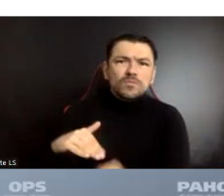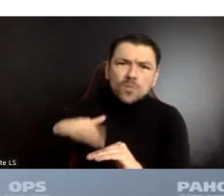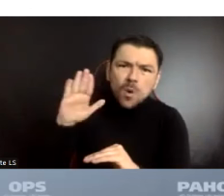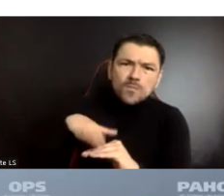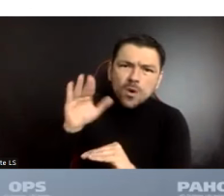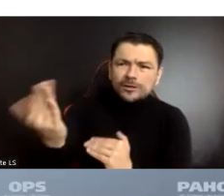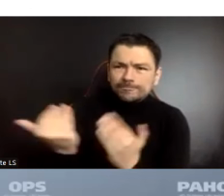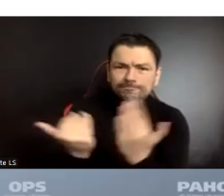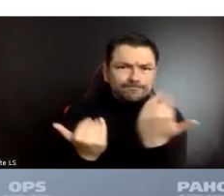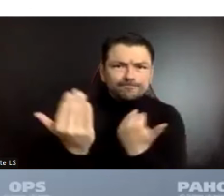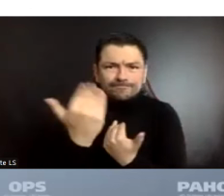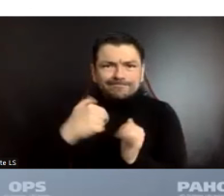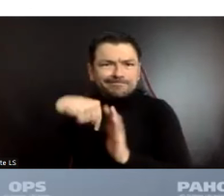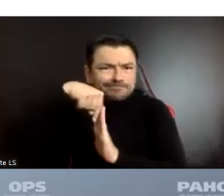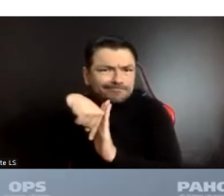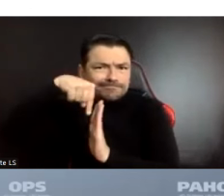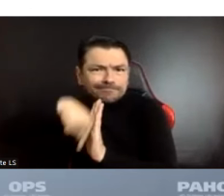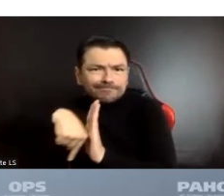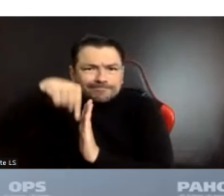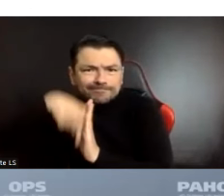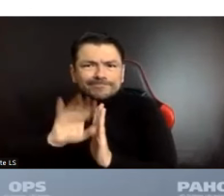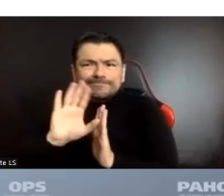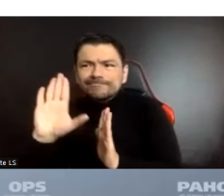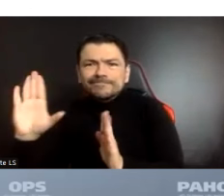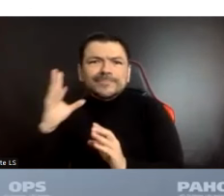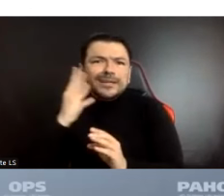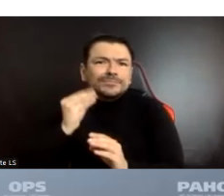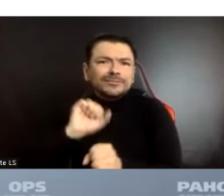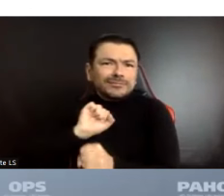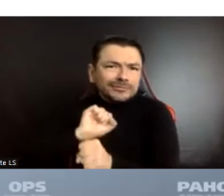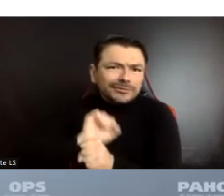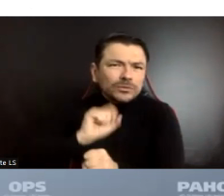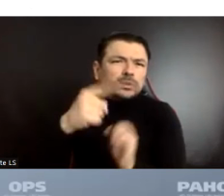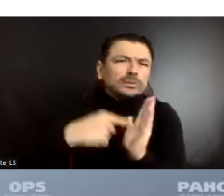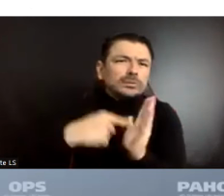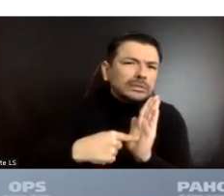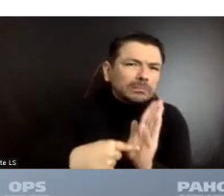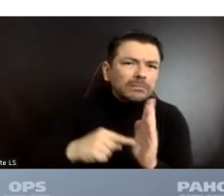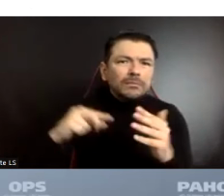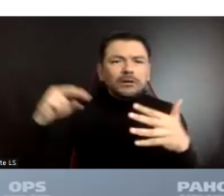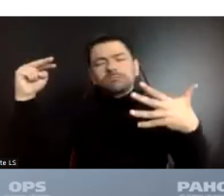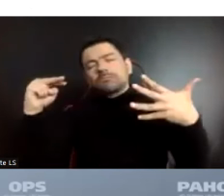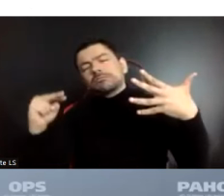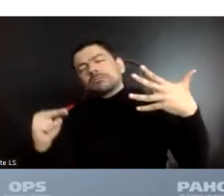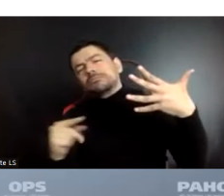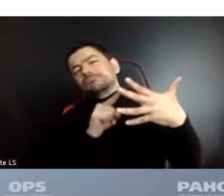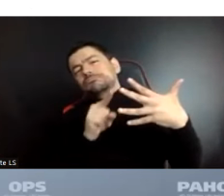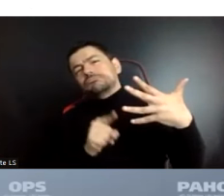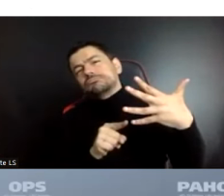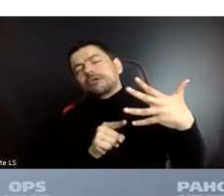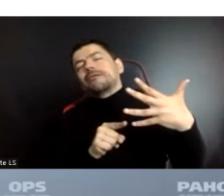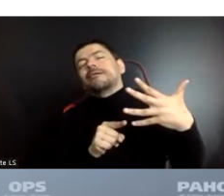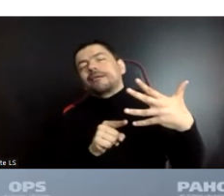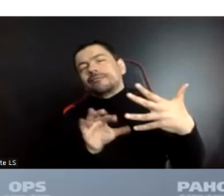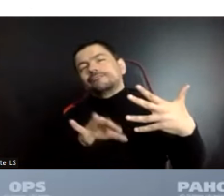otras áreas de trabajo. Cuando hablamos de identificar algún tipo de brecha sobre esta evidencia, entonces